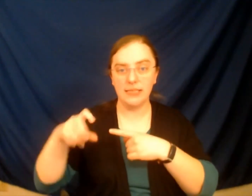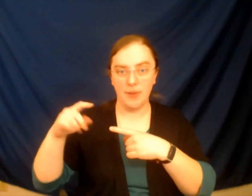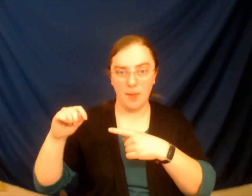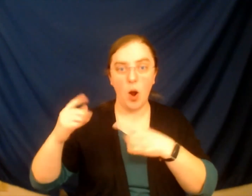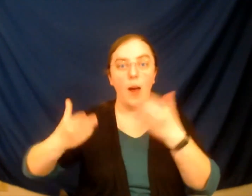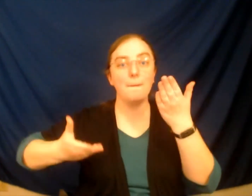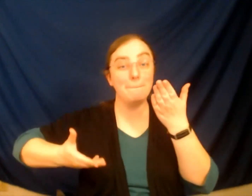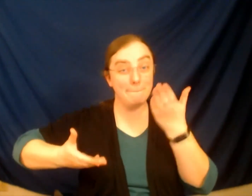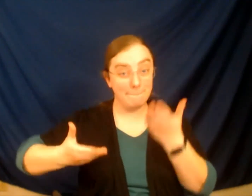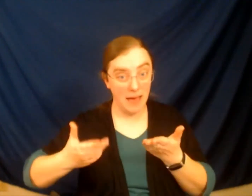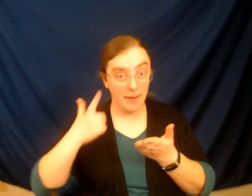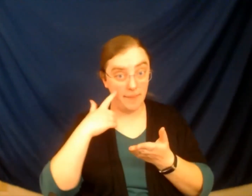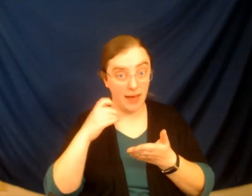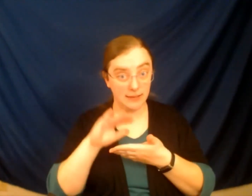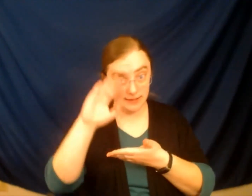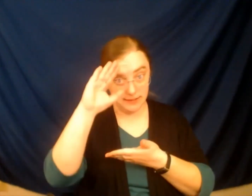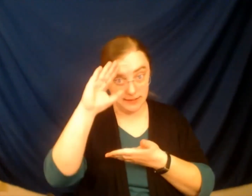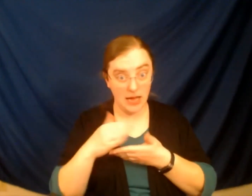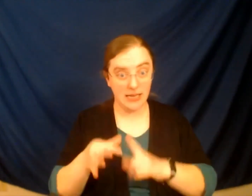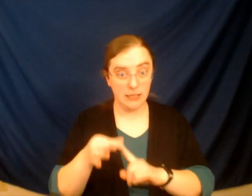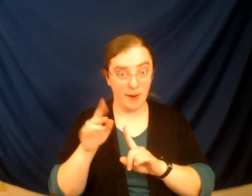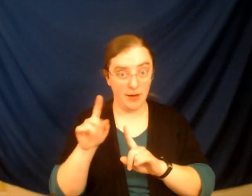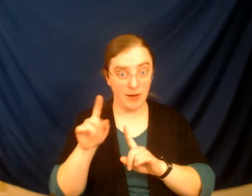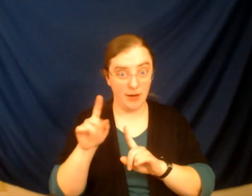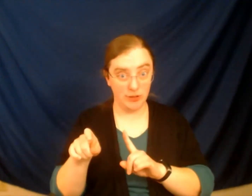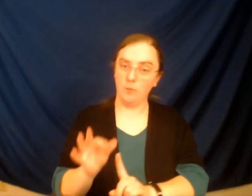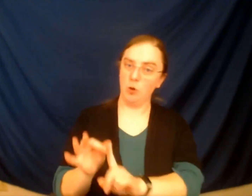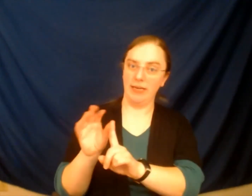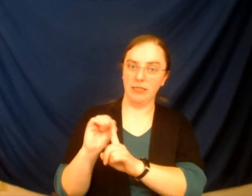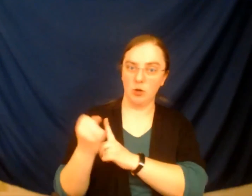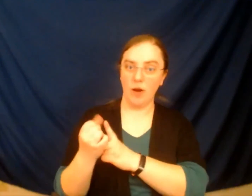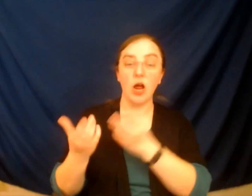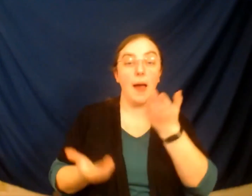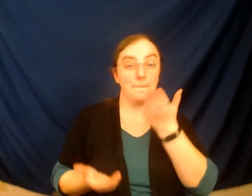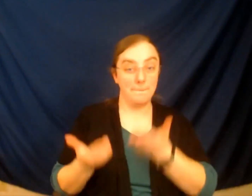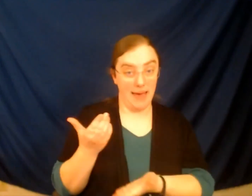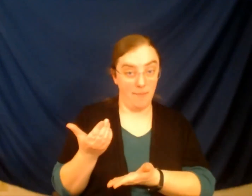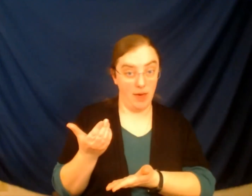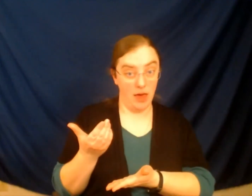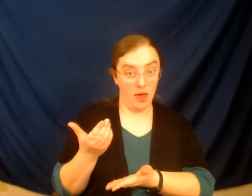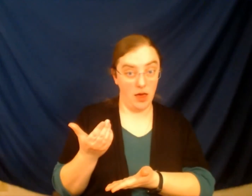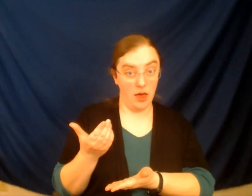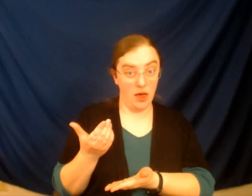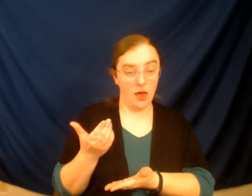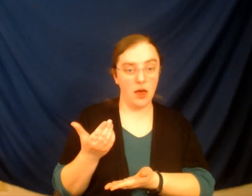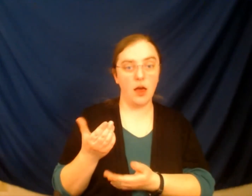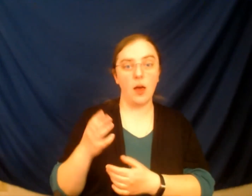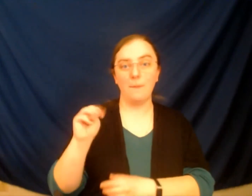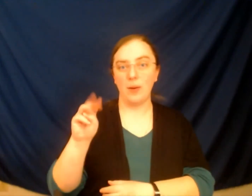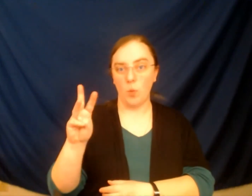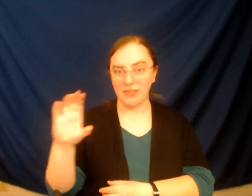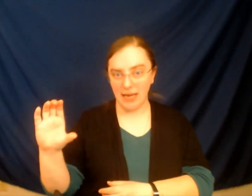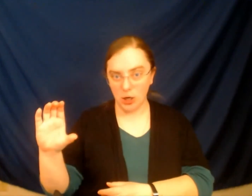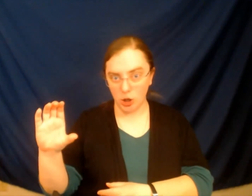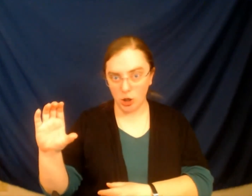usted quién es su su maestra, el nombre de ella?